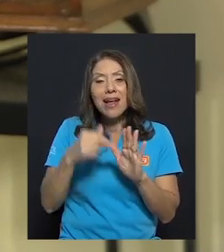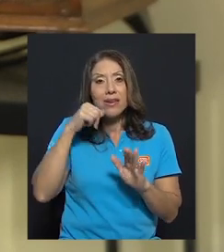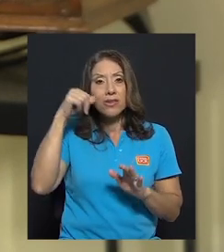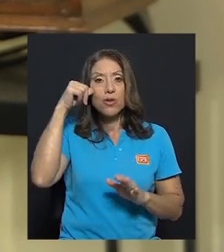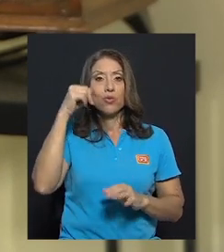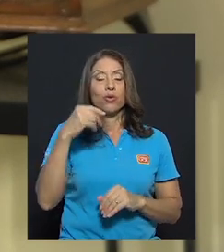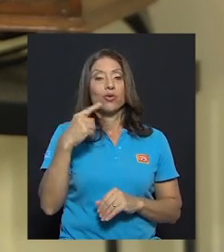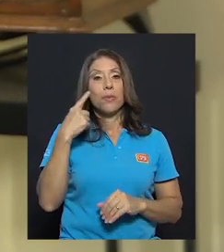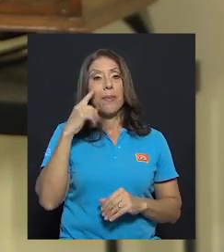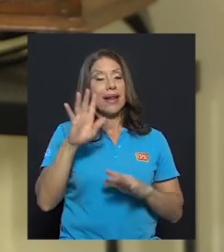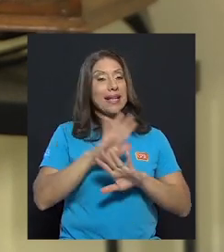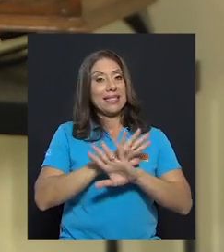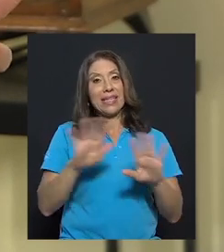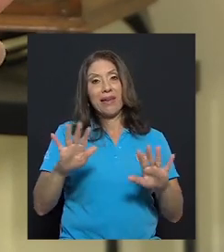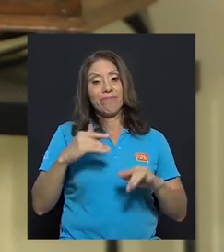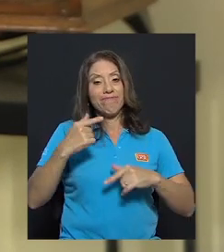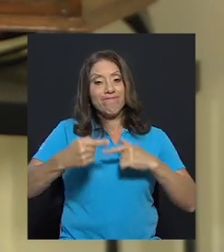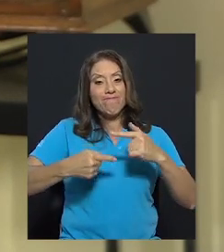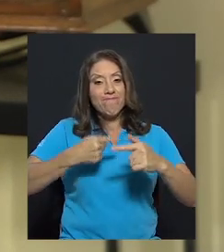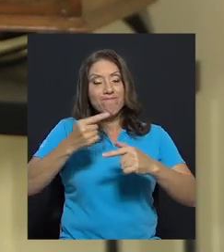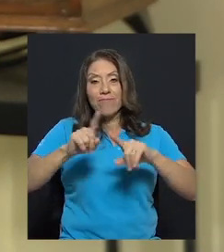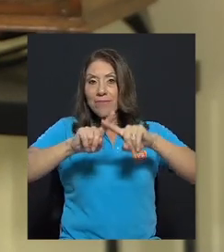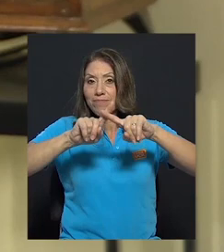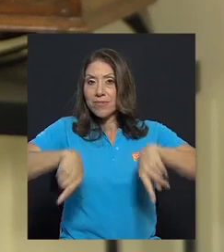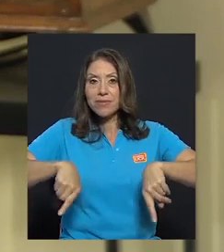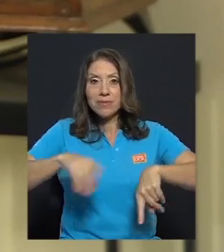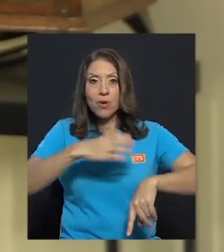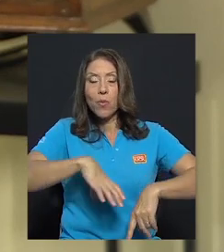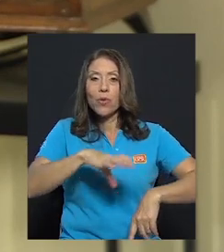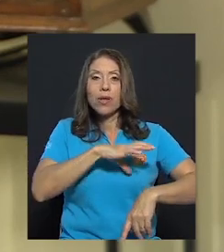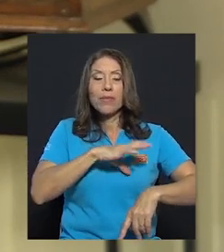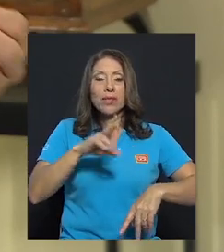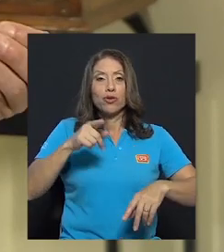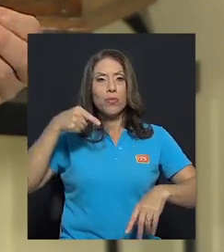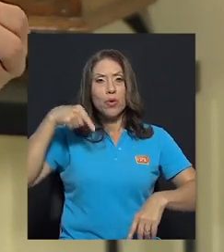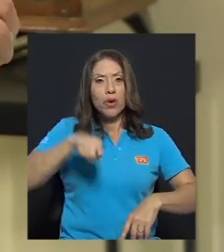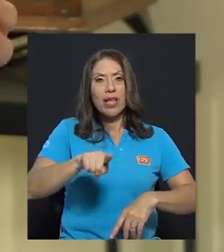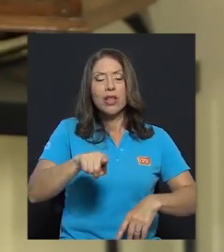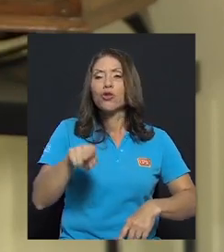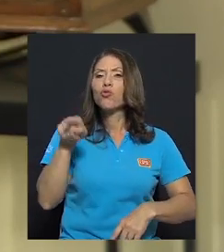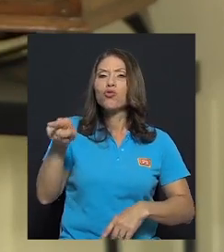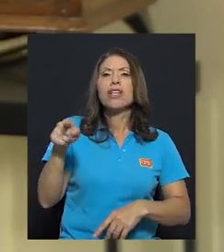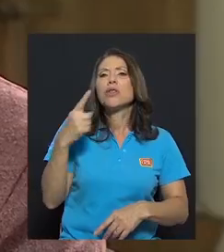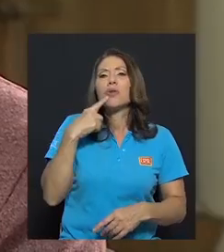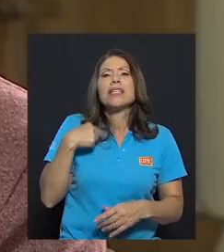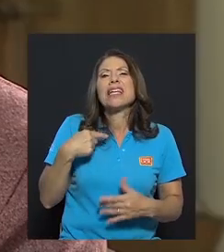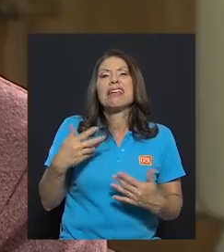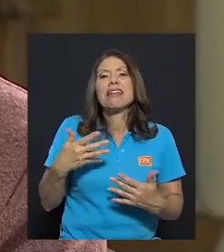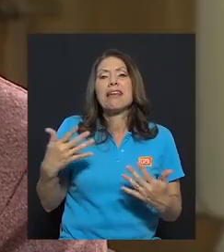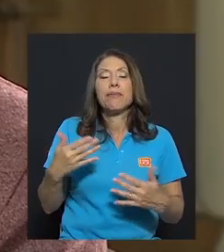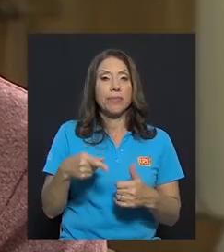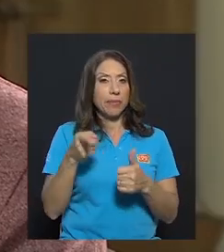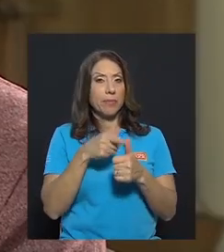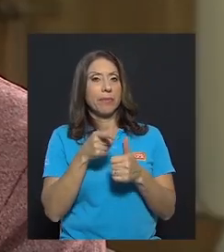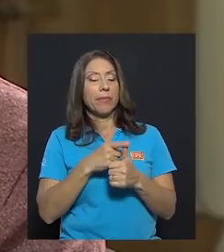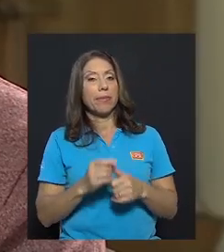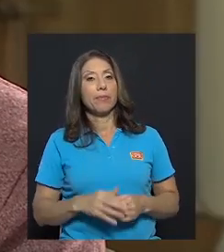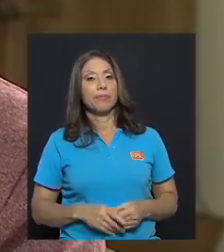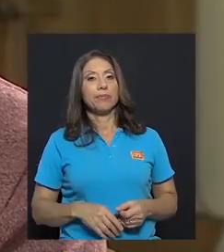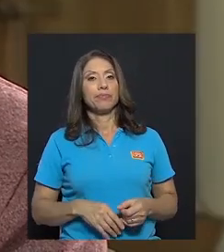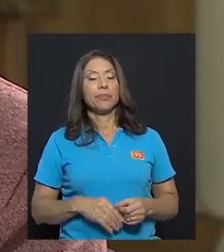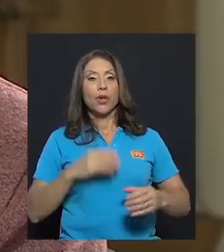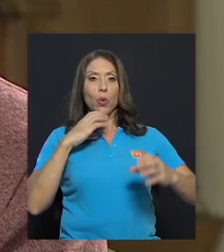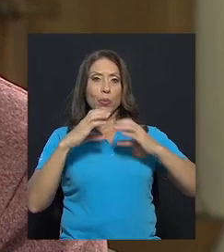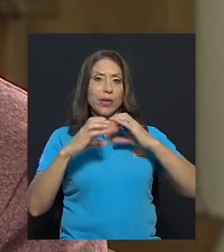erradicando comportamientos violentos, como criminólogo, ¿cuál nos compartiría? El primero sería